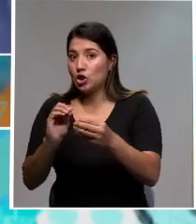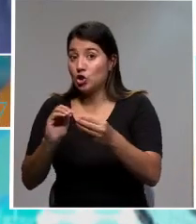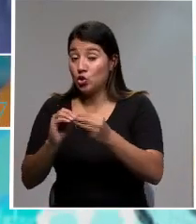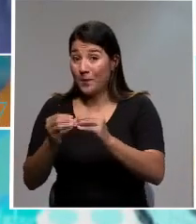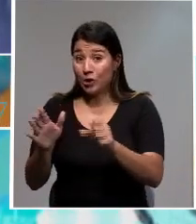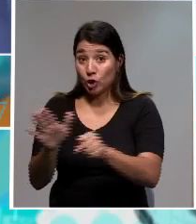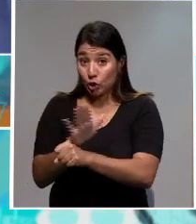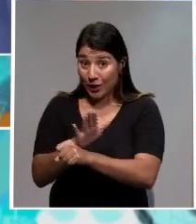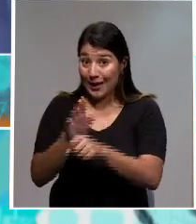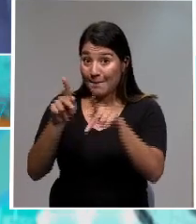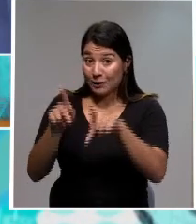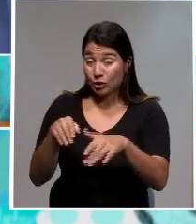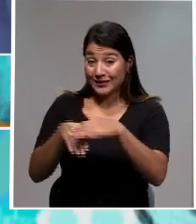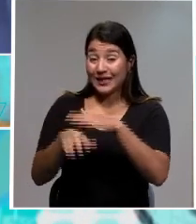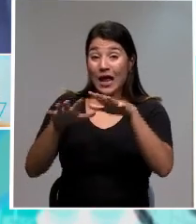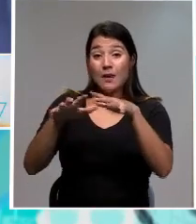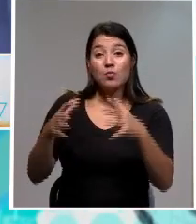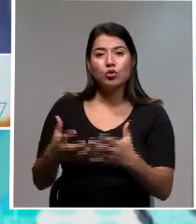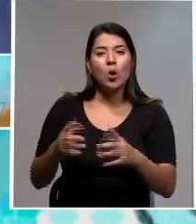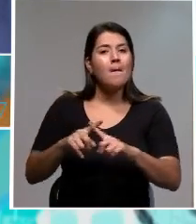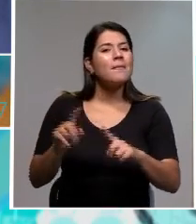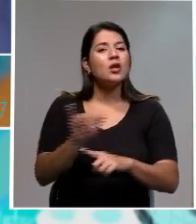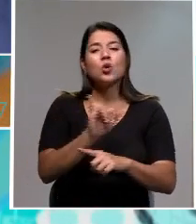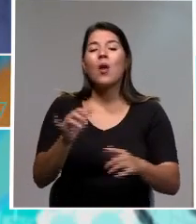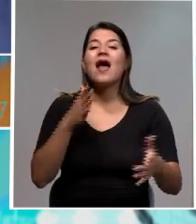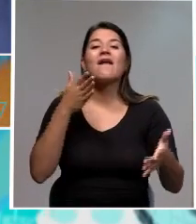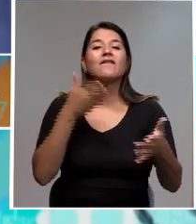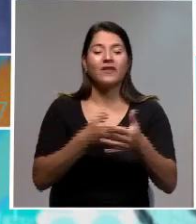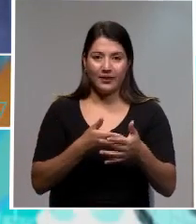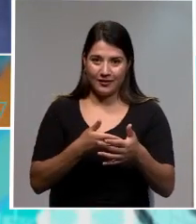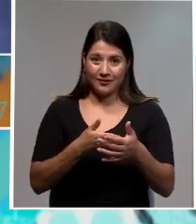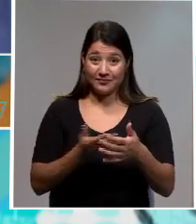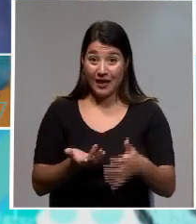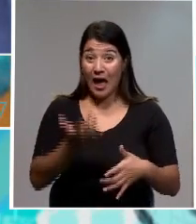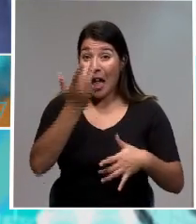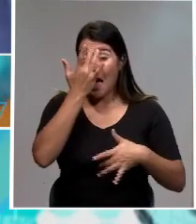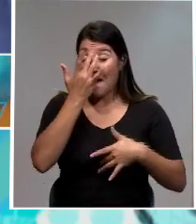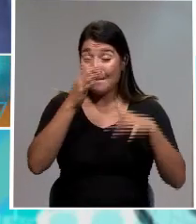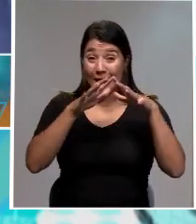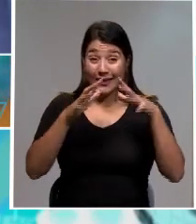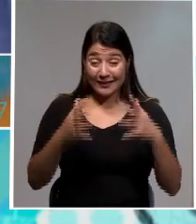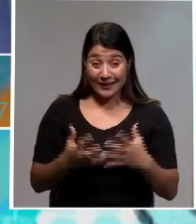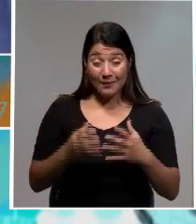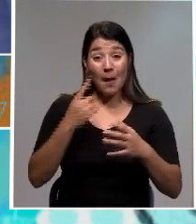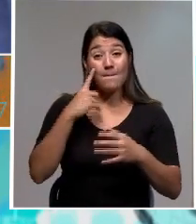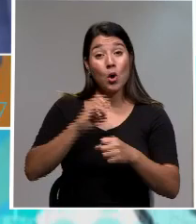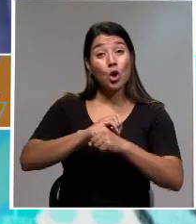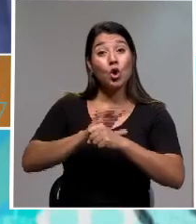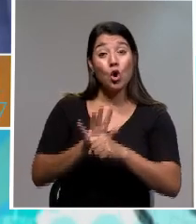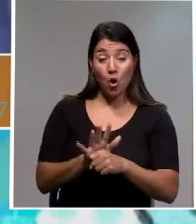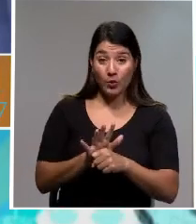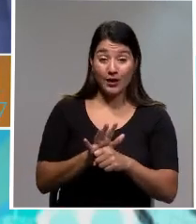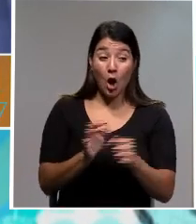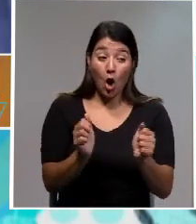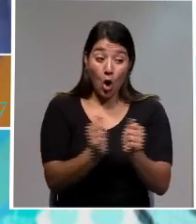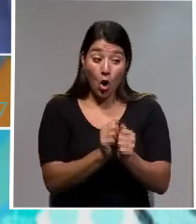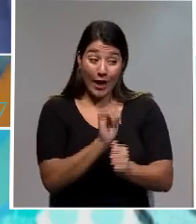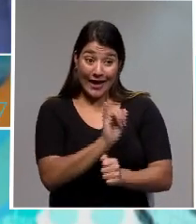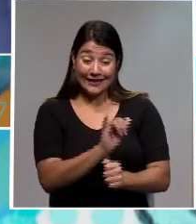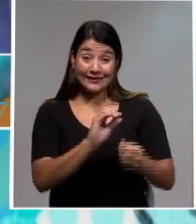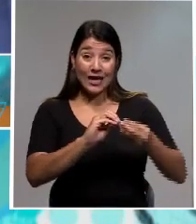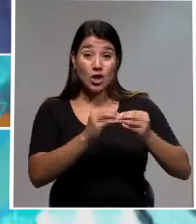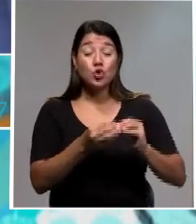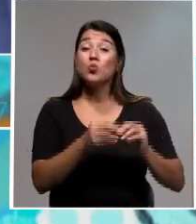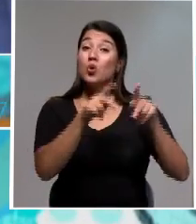de tener un impacto. La pandemia por COVID, con este número de muertes relativamente tan bajo, sin